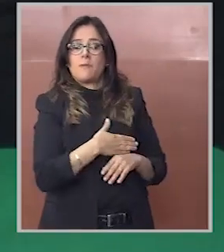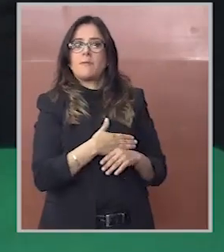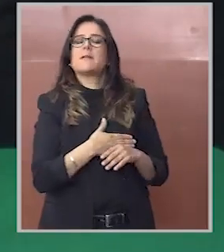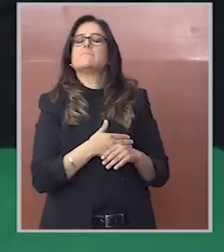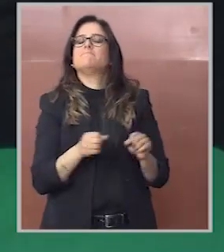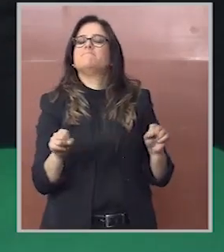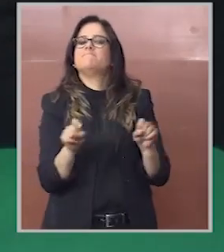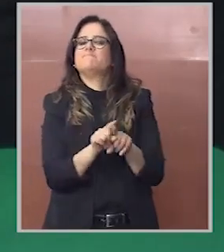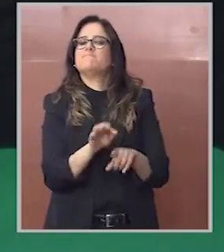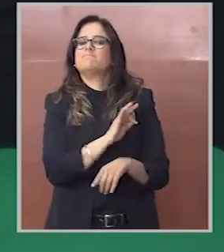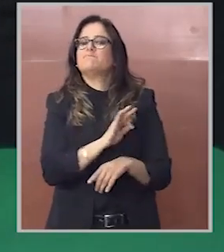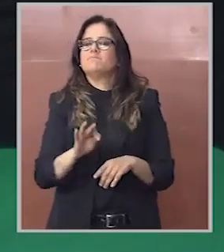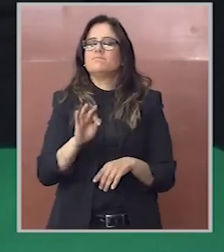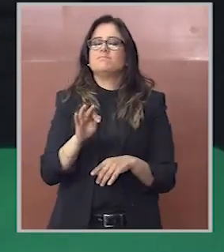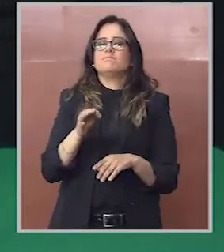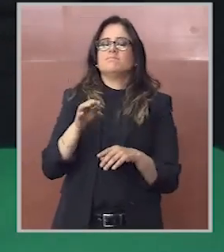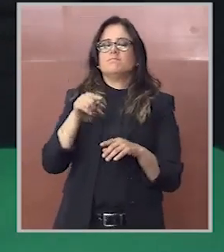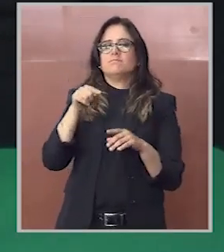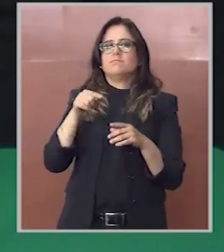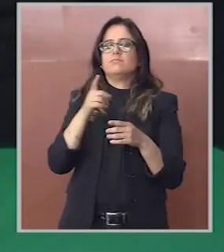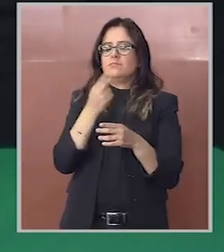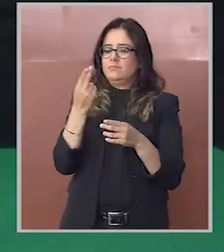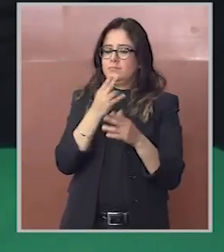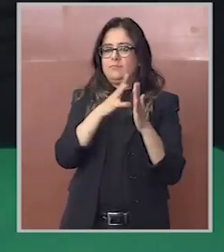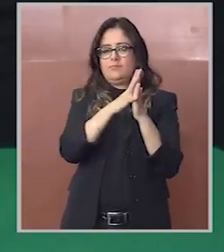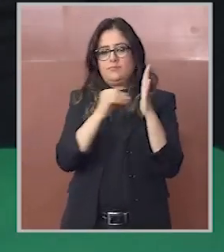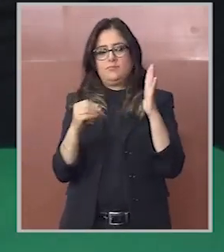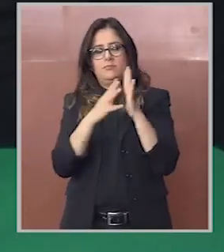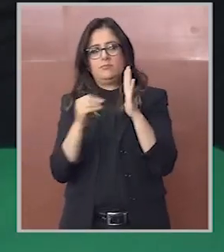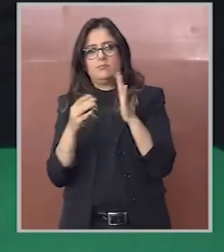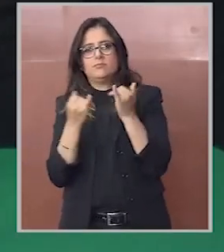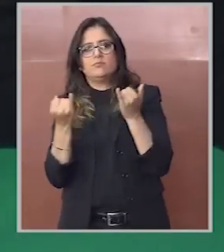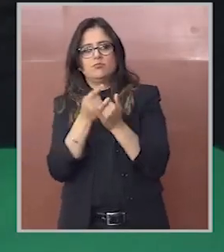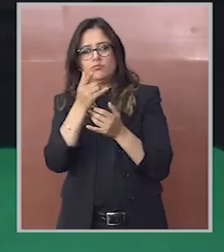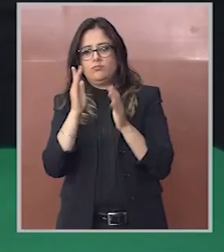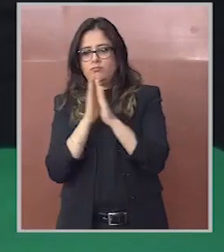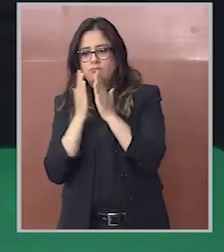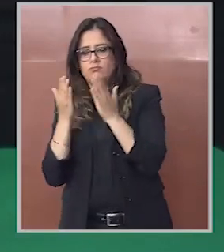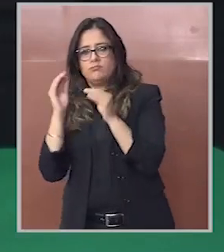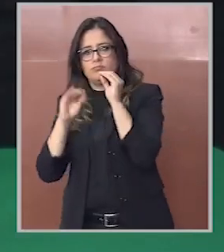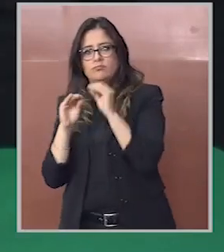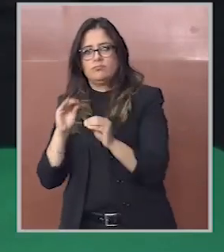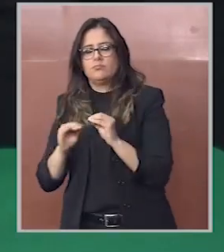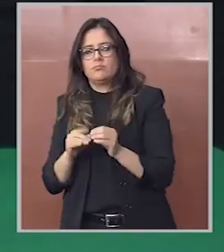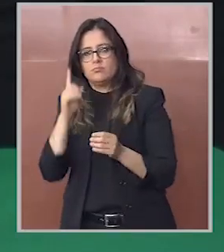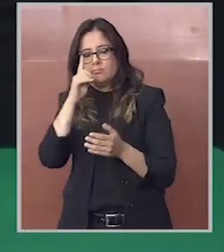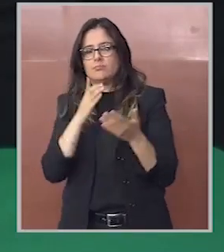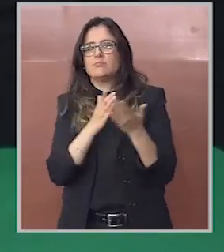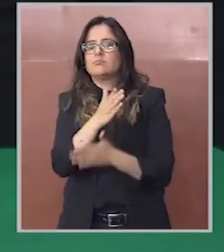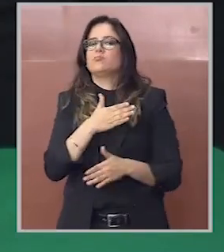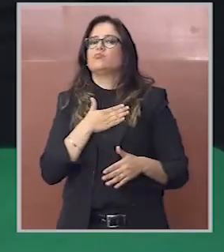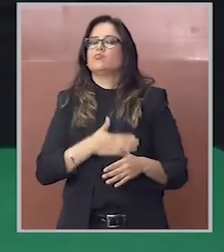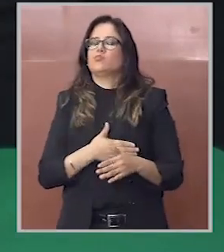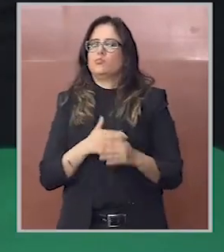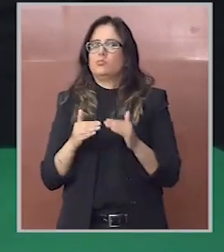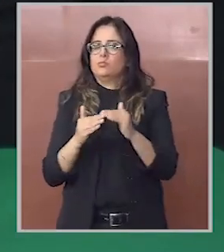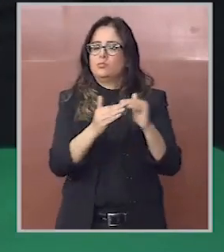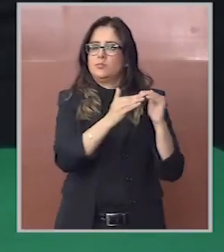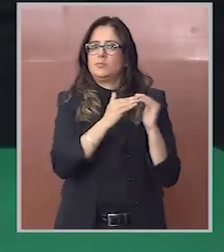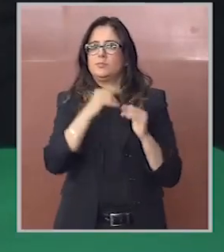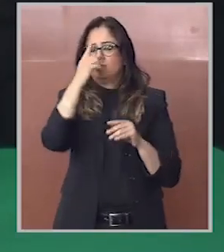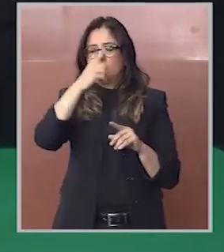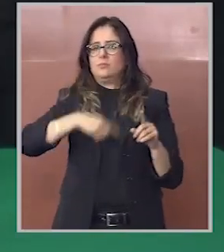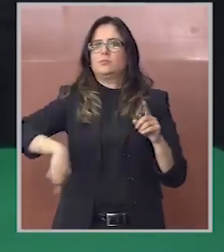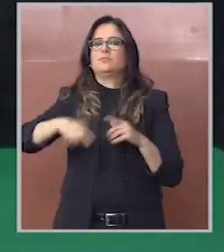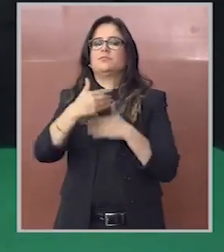fundamentales para todo el acceso a la justicia y en general para todos los procesos que se llevan adelante nos